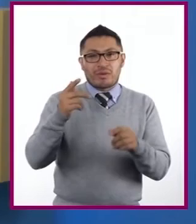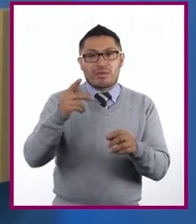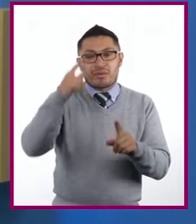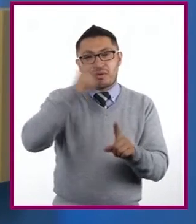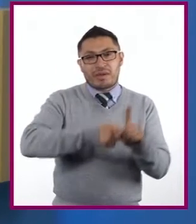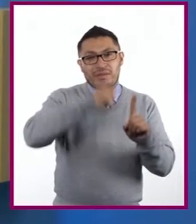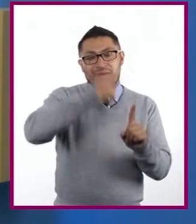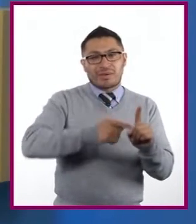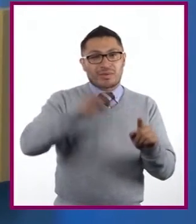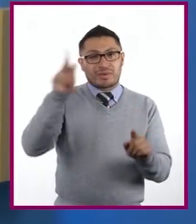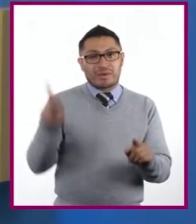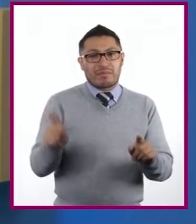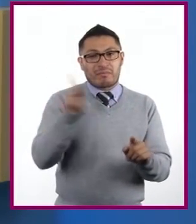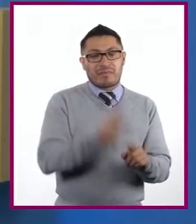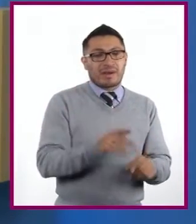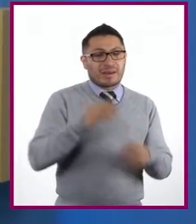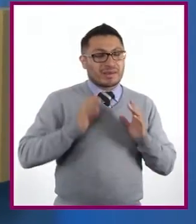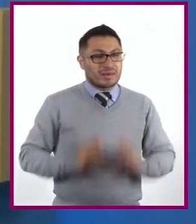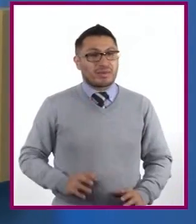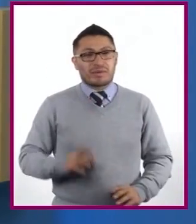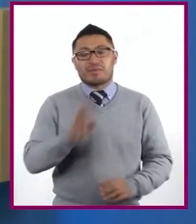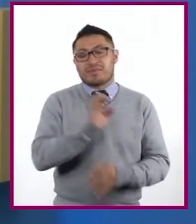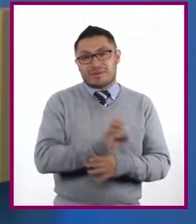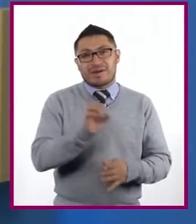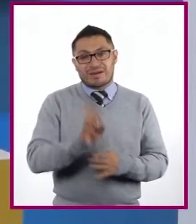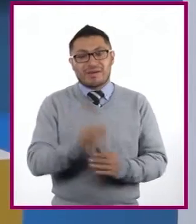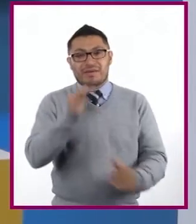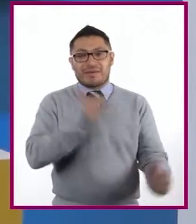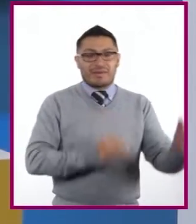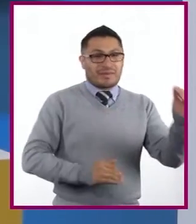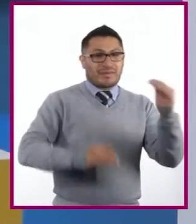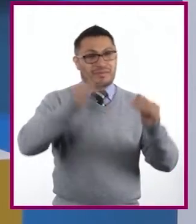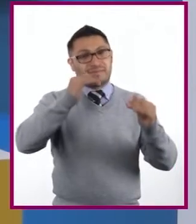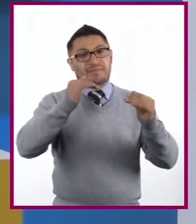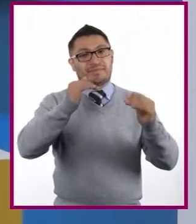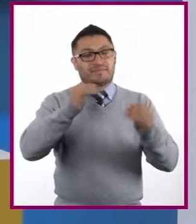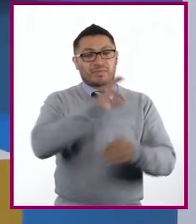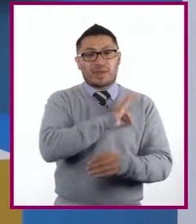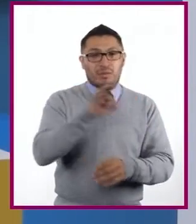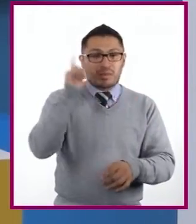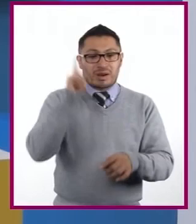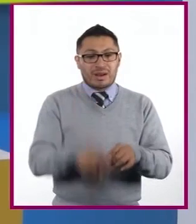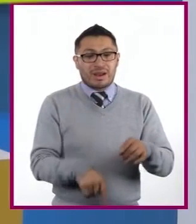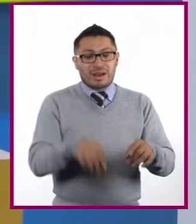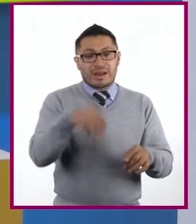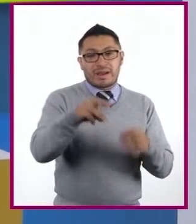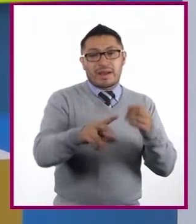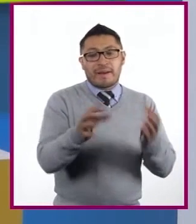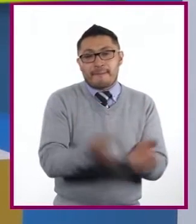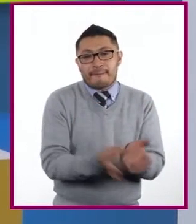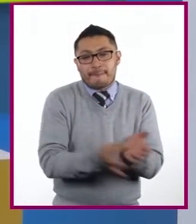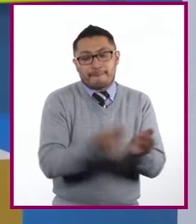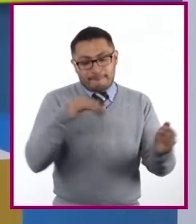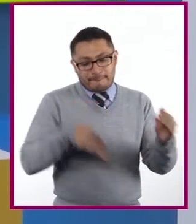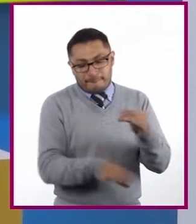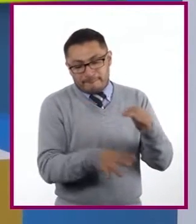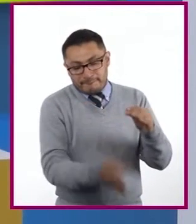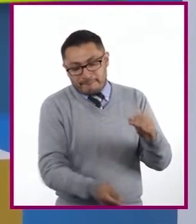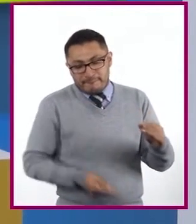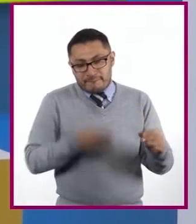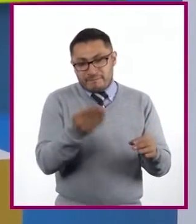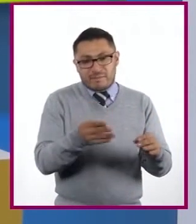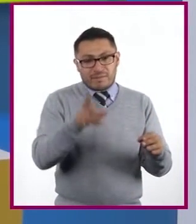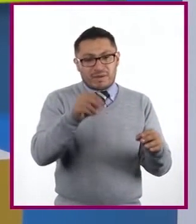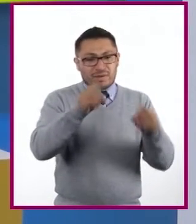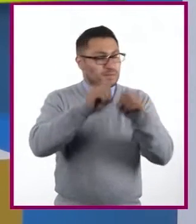cercana a la tuya, entonces podamos llegar al equilibrio. ¿Puedes sacar esa barra de metal que se encuentra abajo y no soltarla,